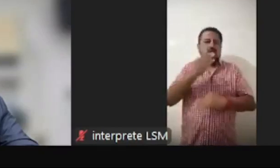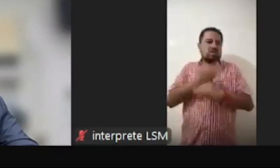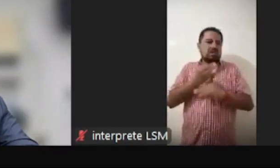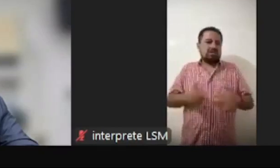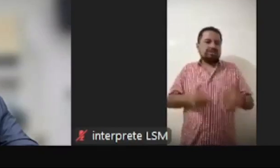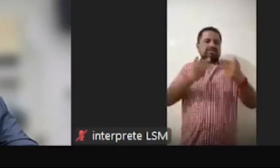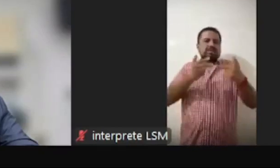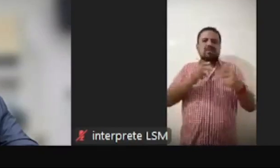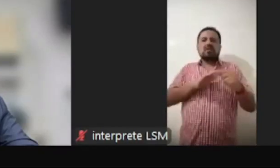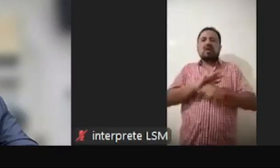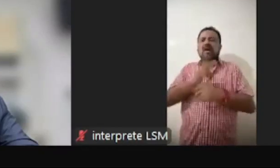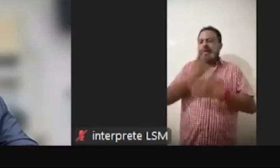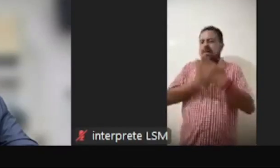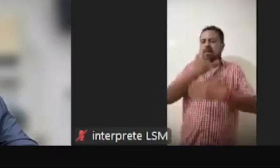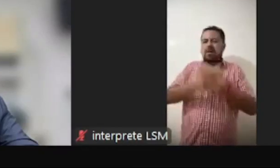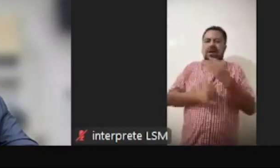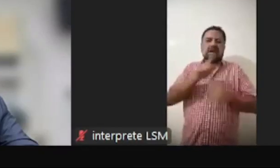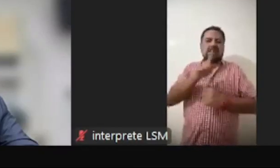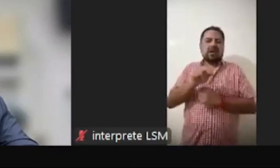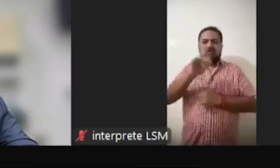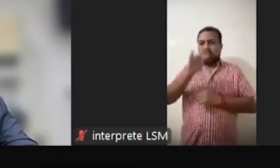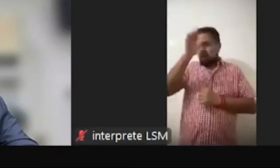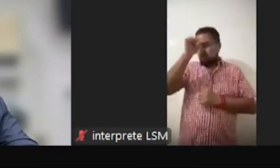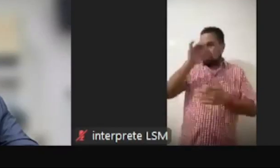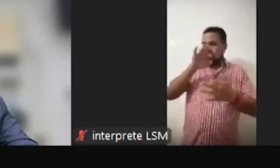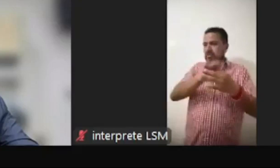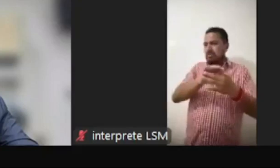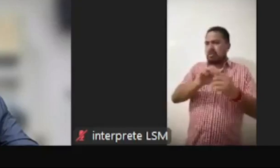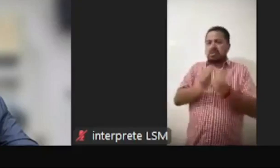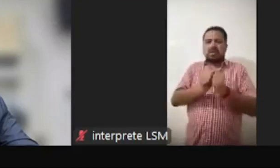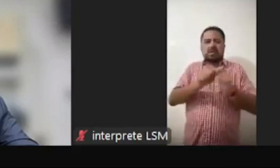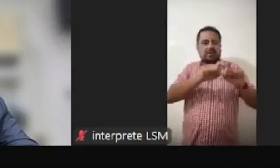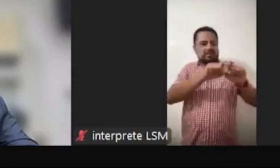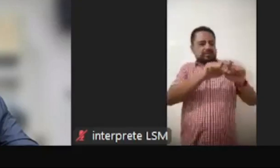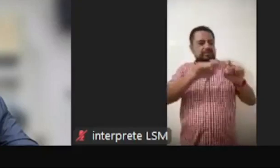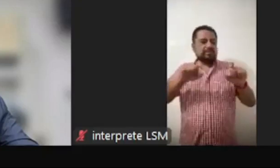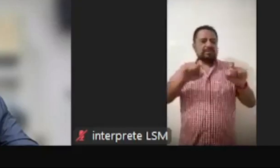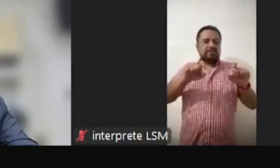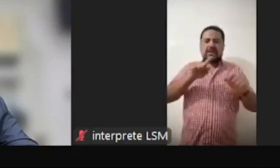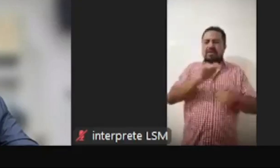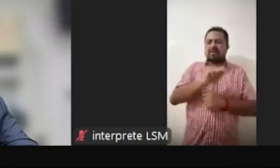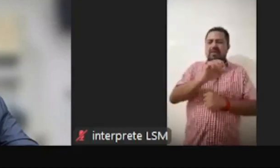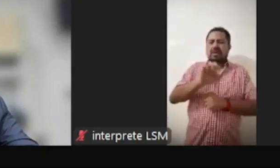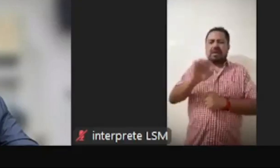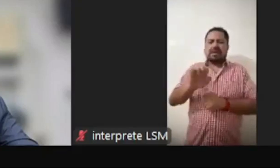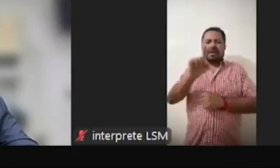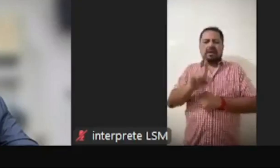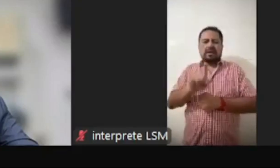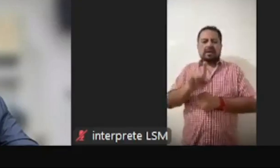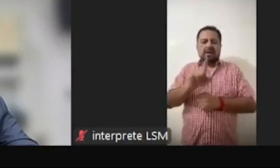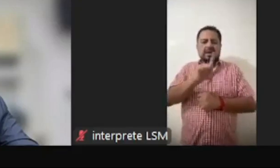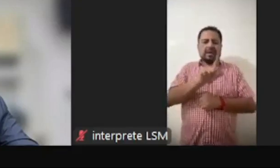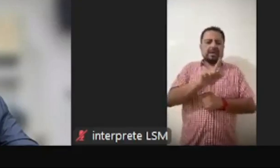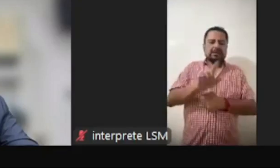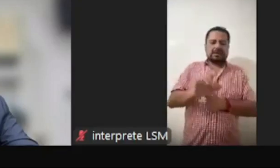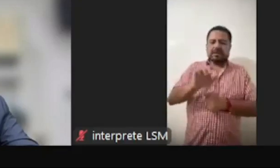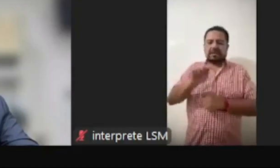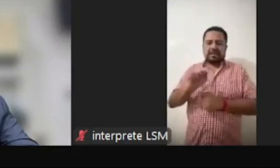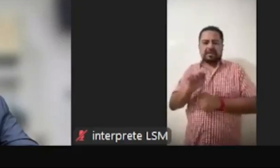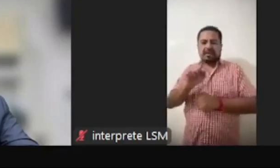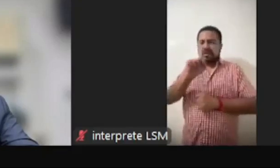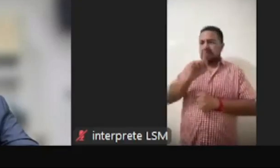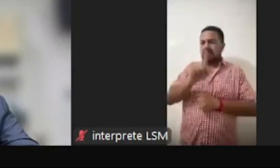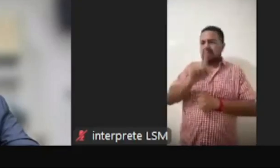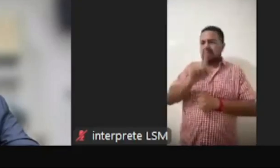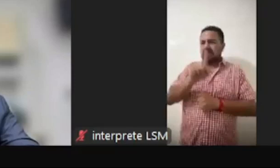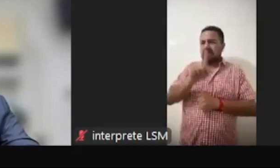a un proyecto de laudo convenio con clave de identificación TEE diagonal LCT diagonal